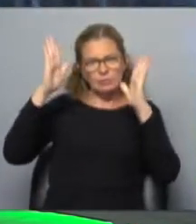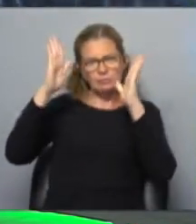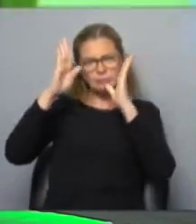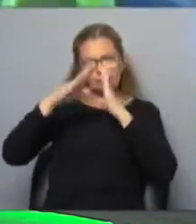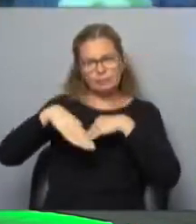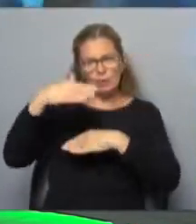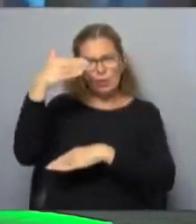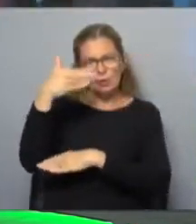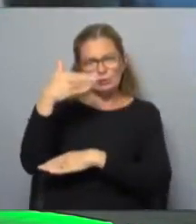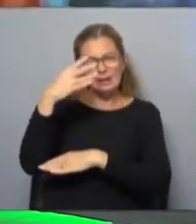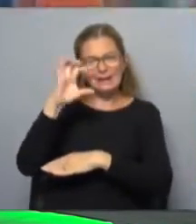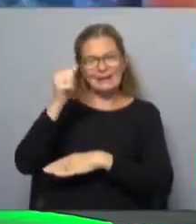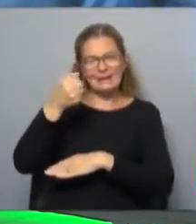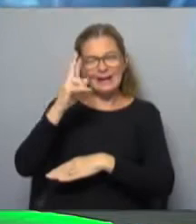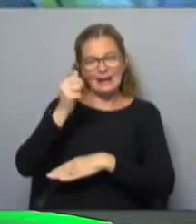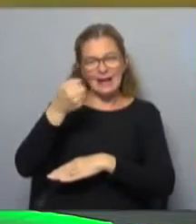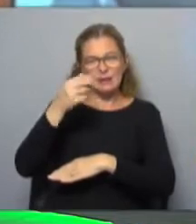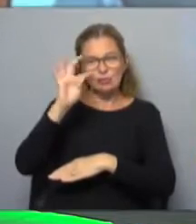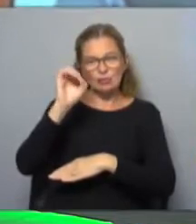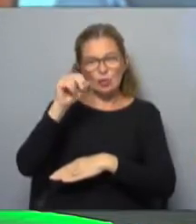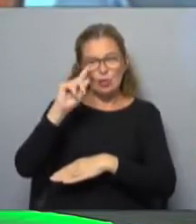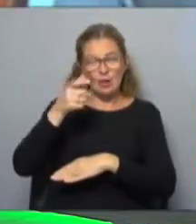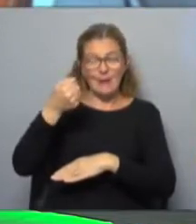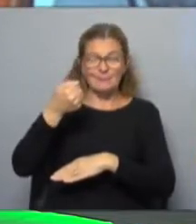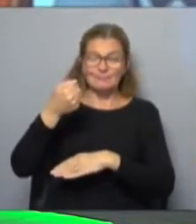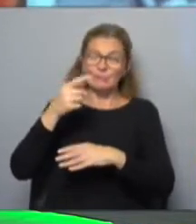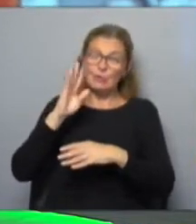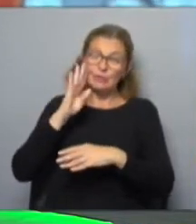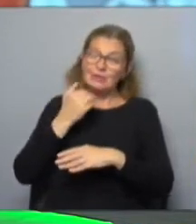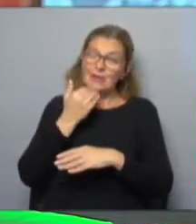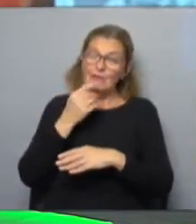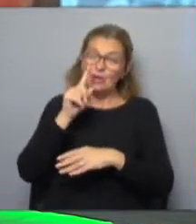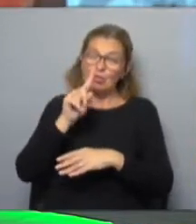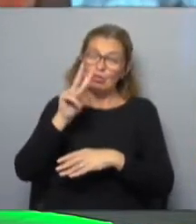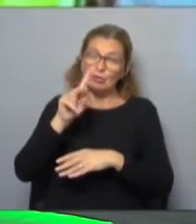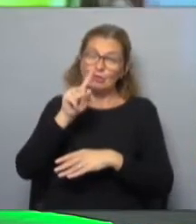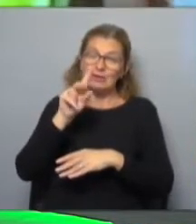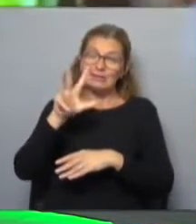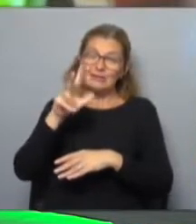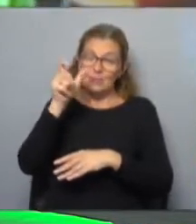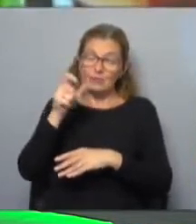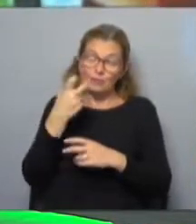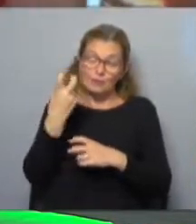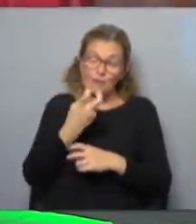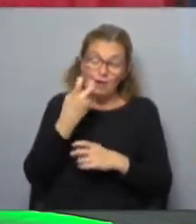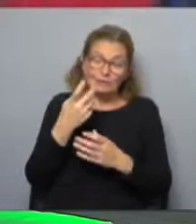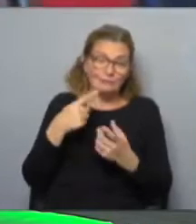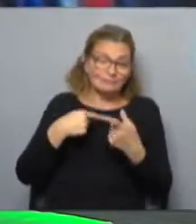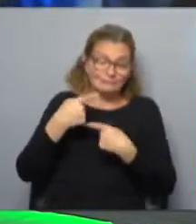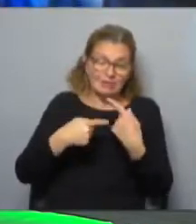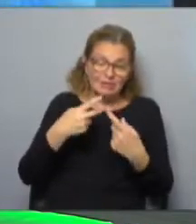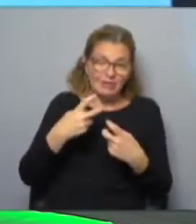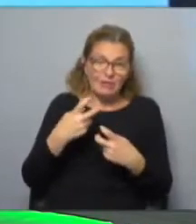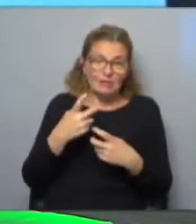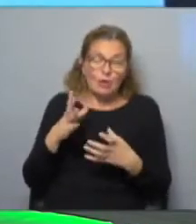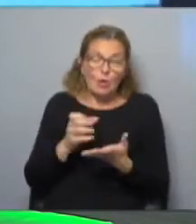mítico Hotel Zaratoga de la Habana Vieja. Pueden ser más hay 12 o 13 personas desaparecidas que se siguen buscando el gobierno cubano aseguró que hasta